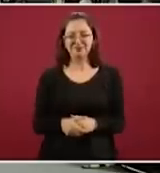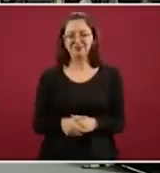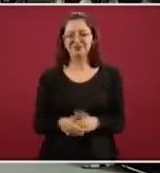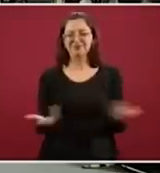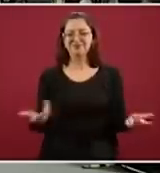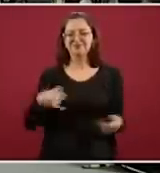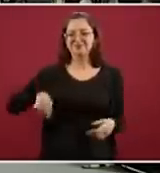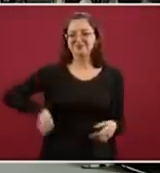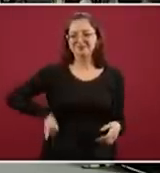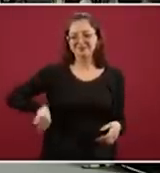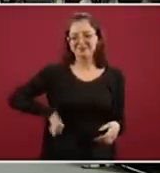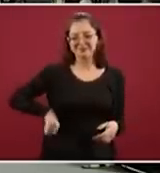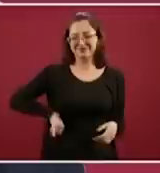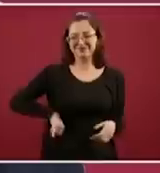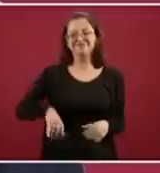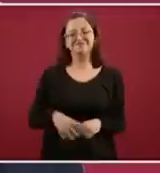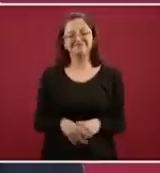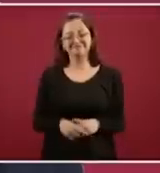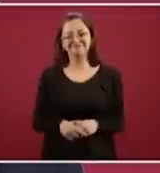Es interesante, ¿eh?